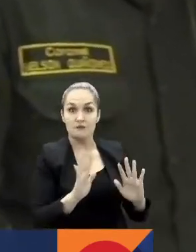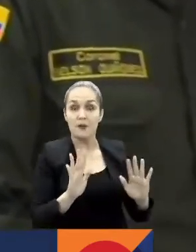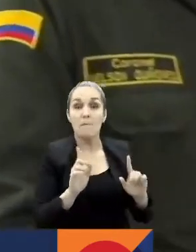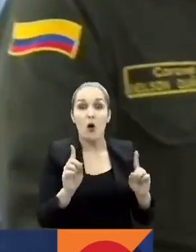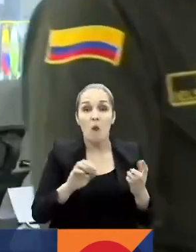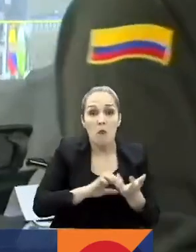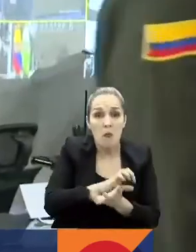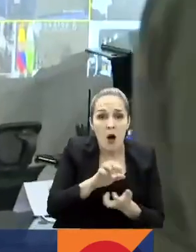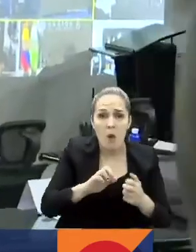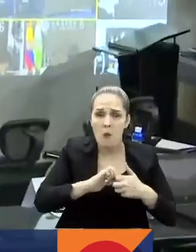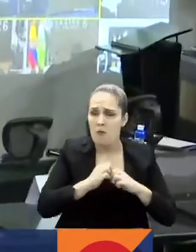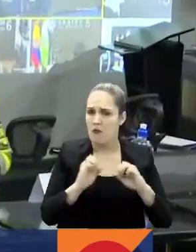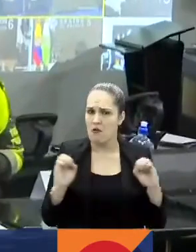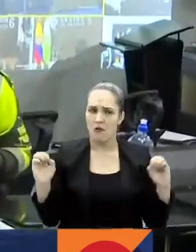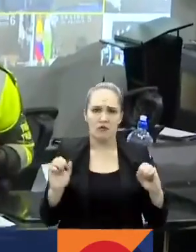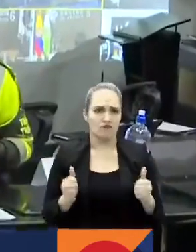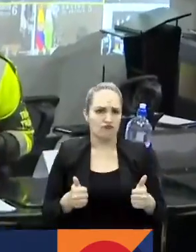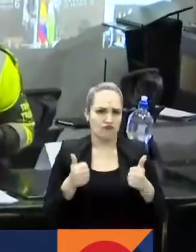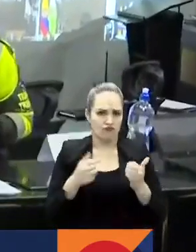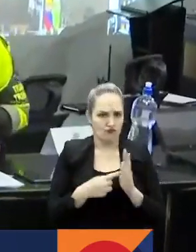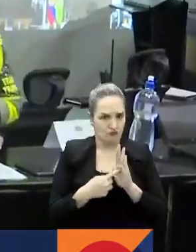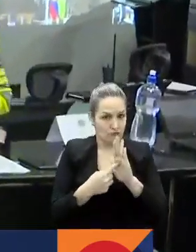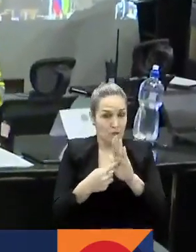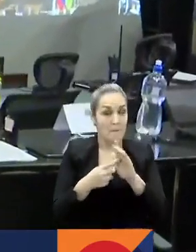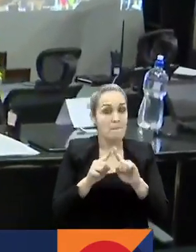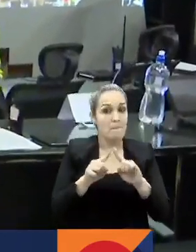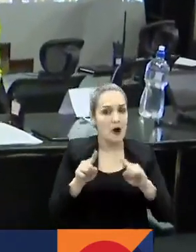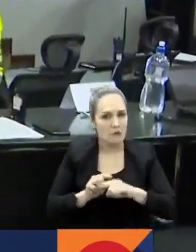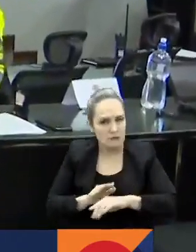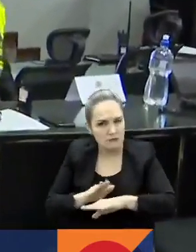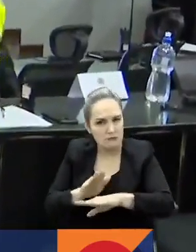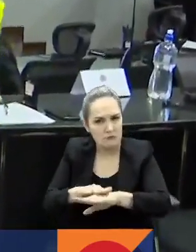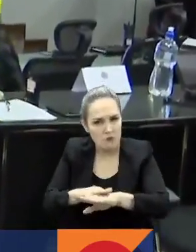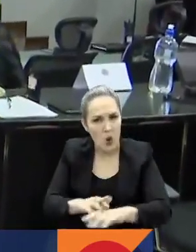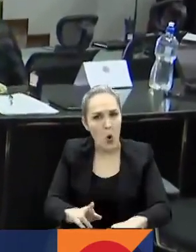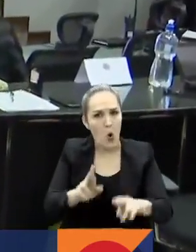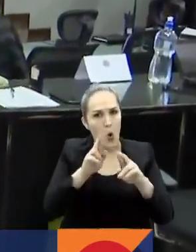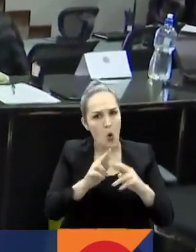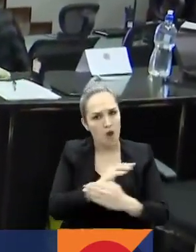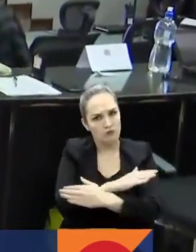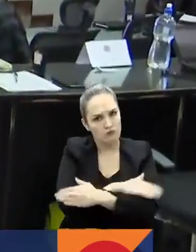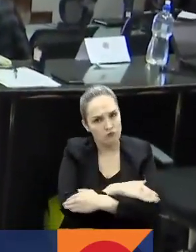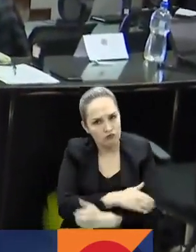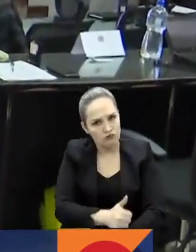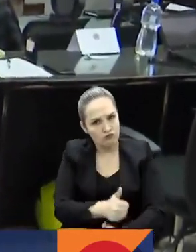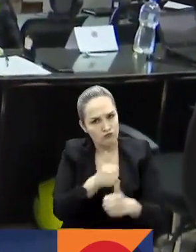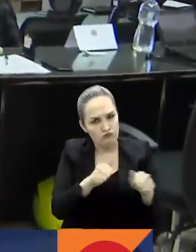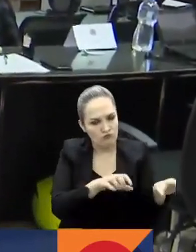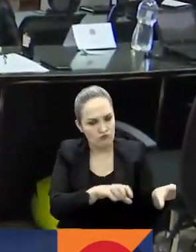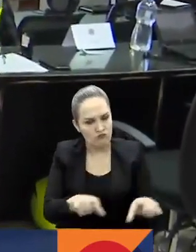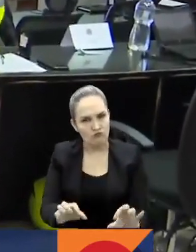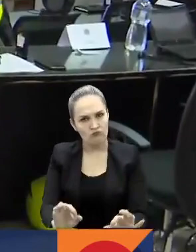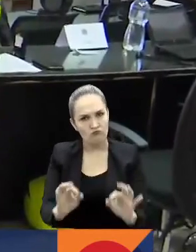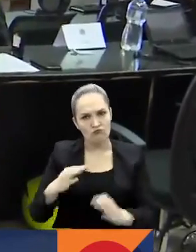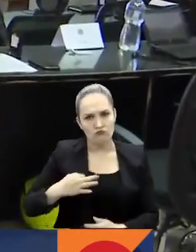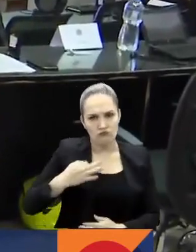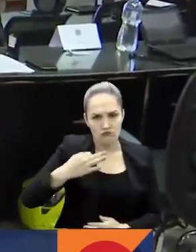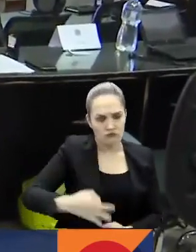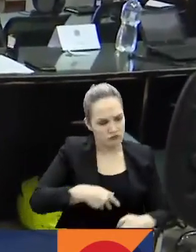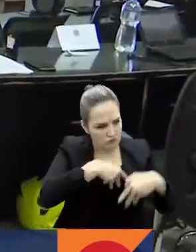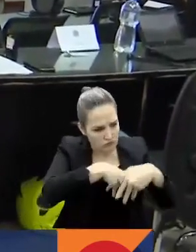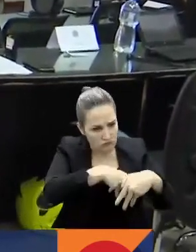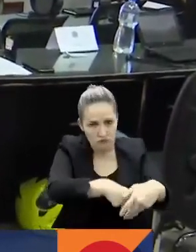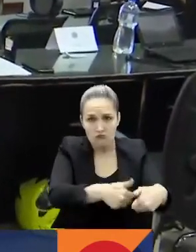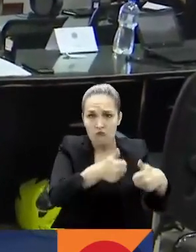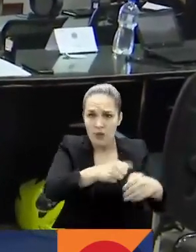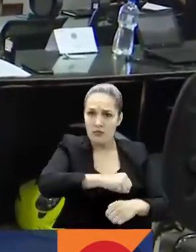ciudadanos, de igual manera, el llamado es a que se dé la compostura, que se ejerza el derecho a la protesta